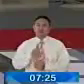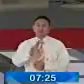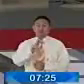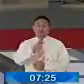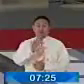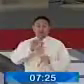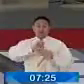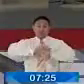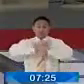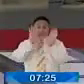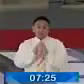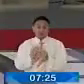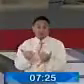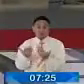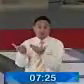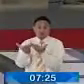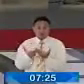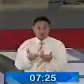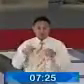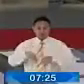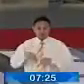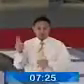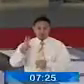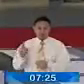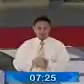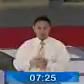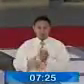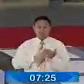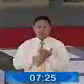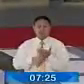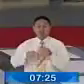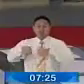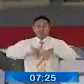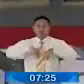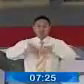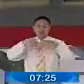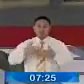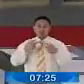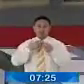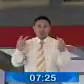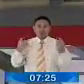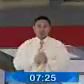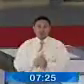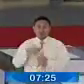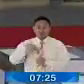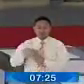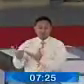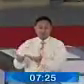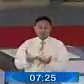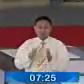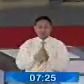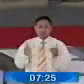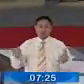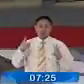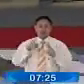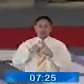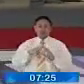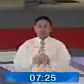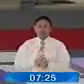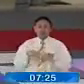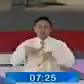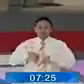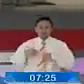5 en la mañana, es tiempo de dar la bienvenida hoy viernes al ministro de Transporte y Obras Públicas a este escenario del Comercio TV.